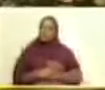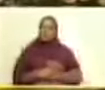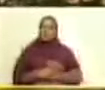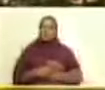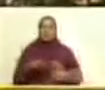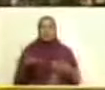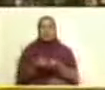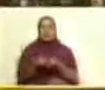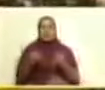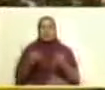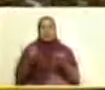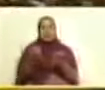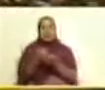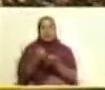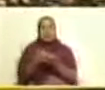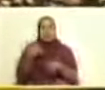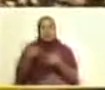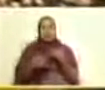Igual vamos a lanzar